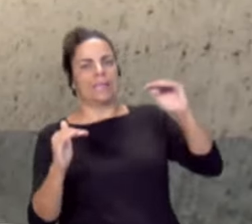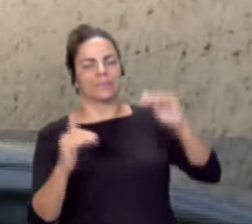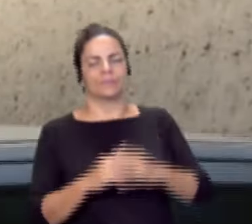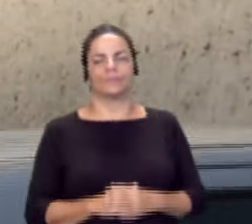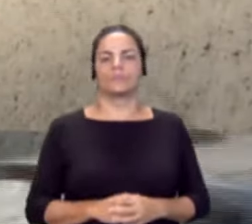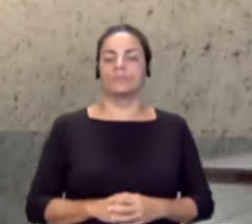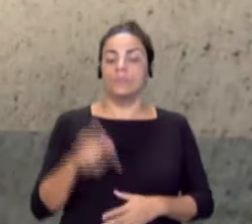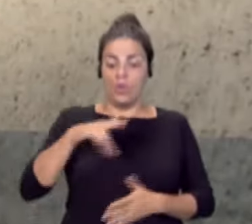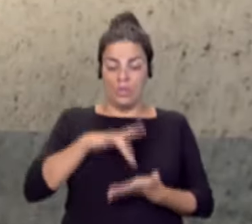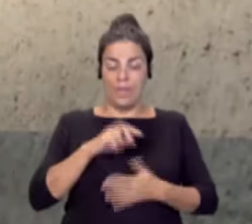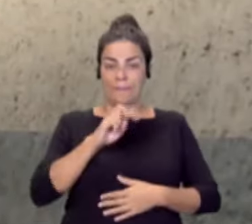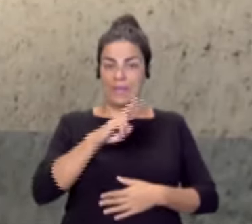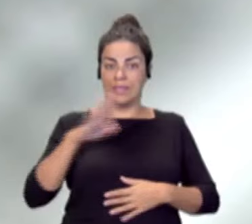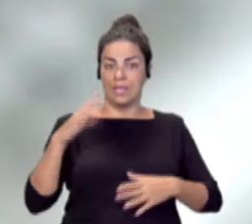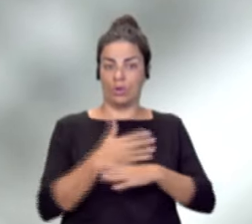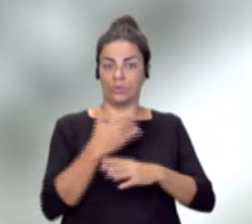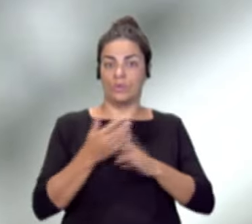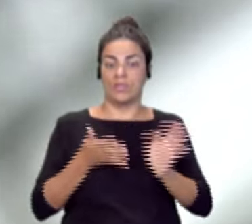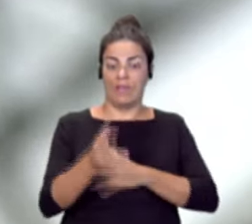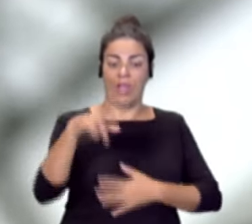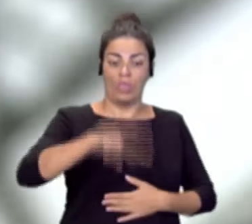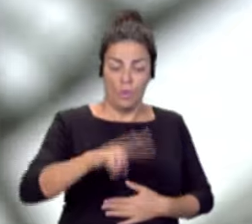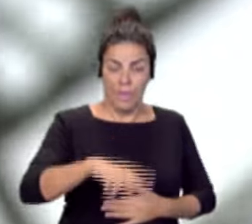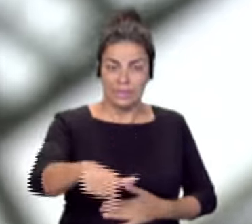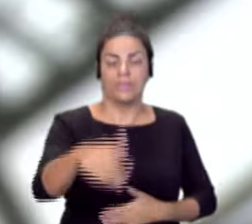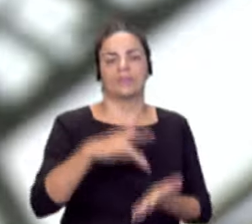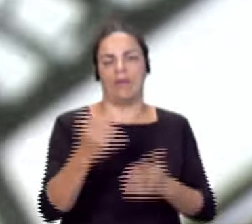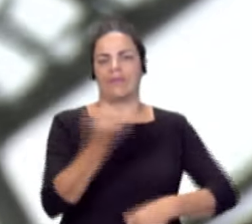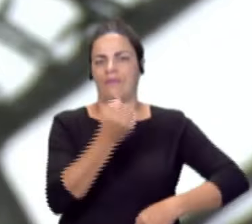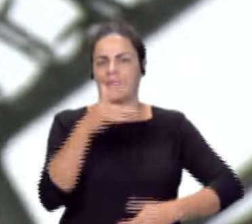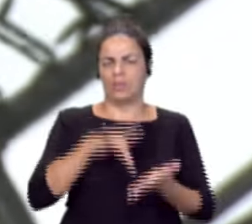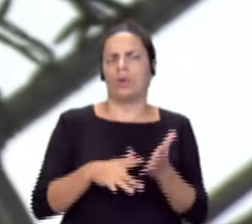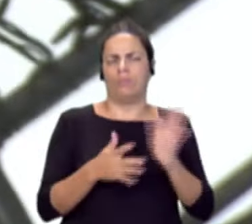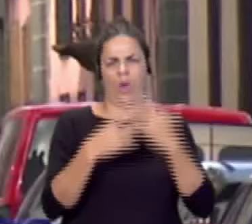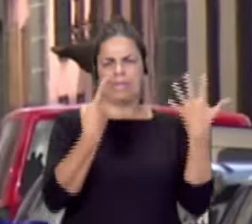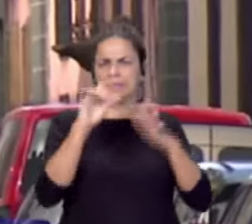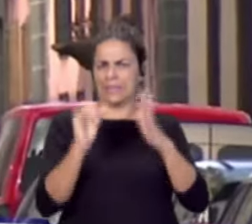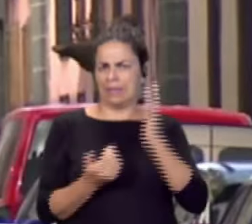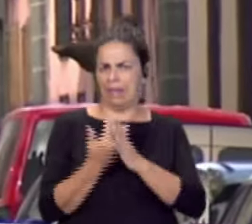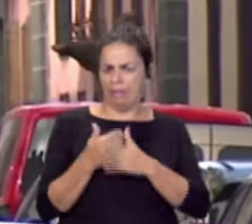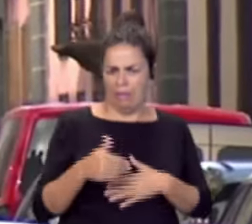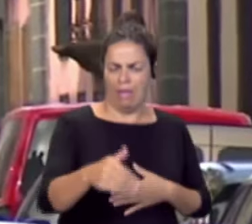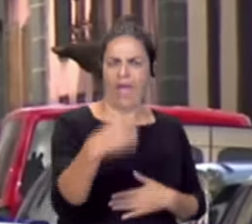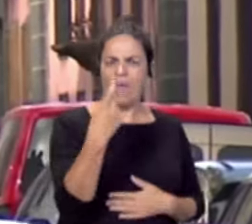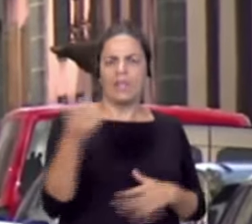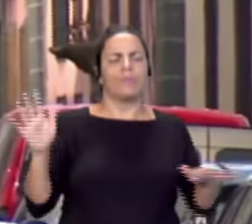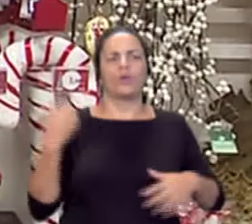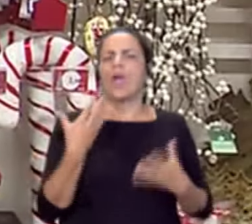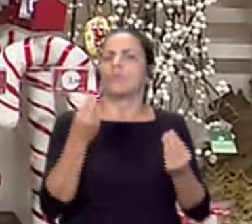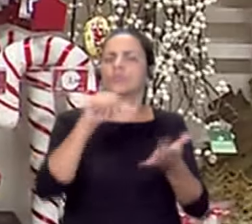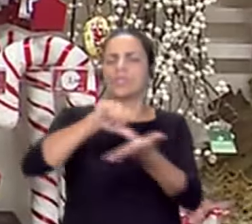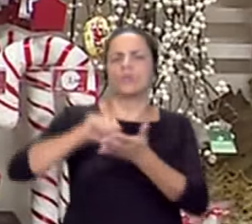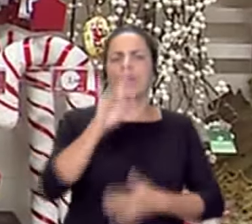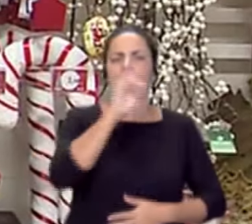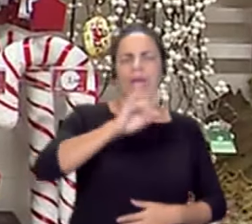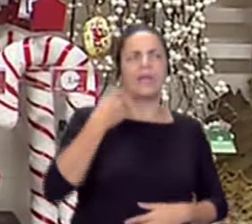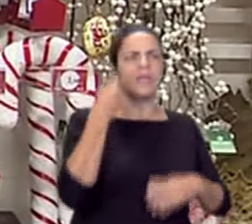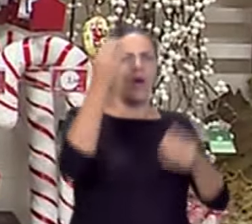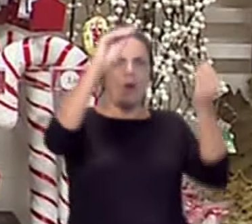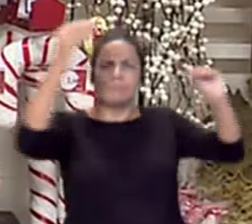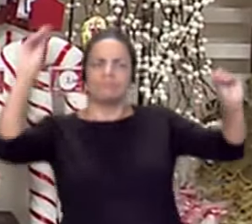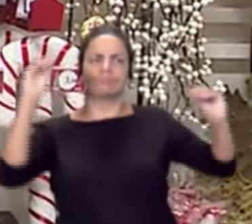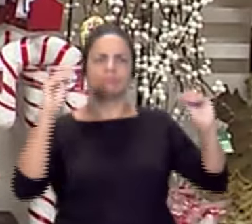2 meses estaremos celebrando la Navidad. Quedan 60 días, pero ya muchas ciudades de Canarias preparan sus luces y adornos típicos de